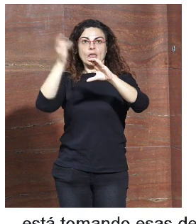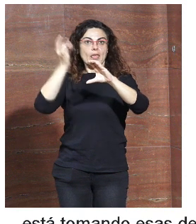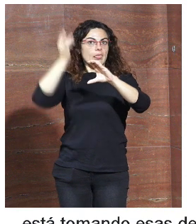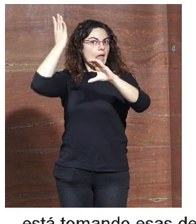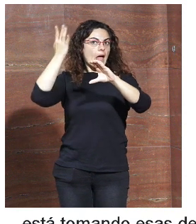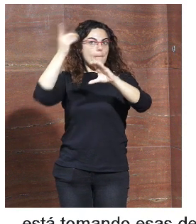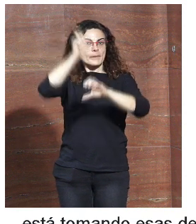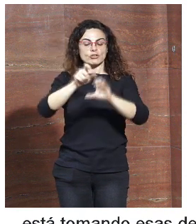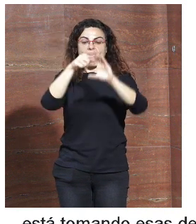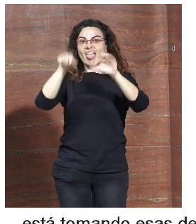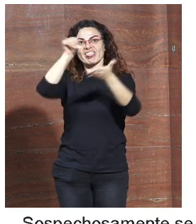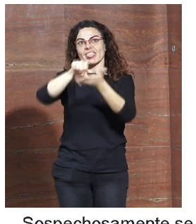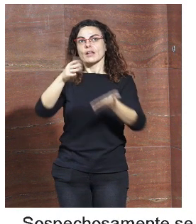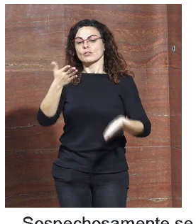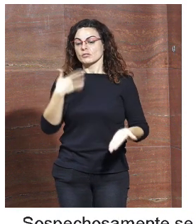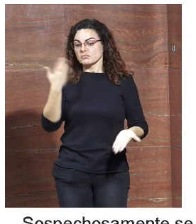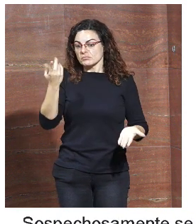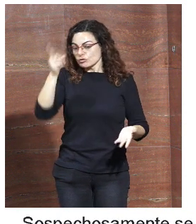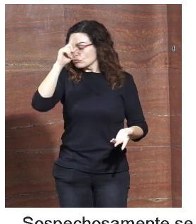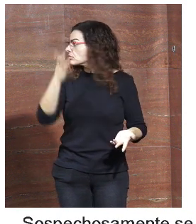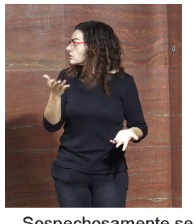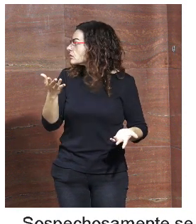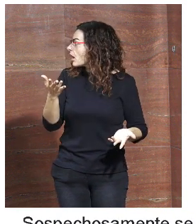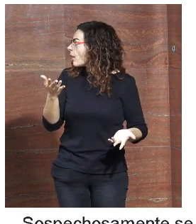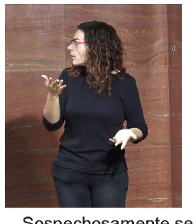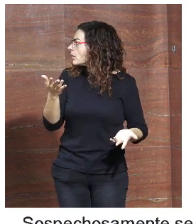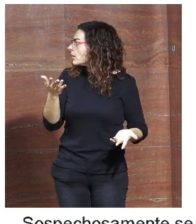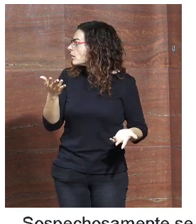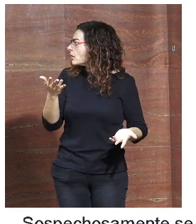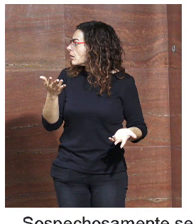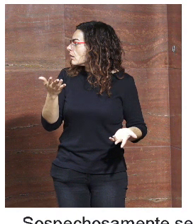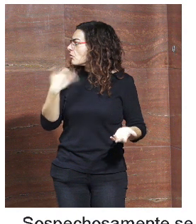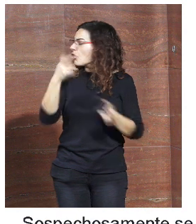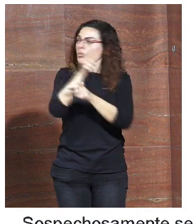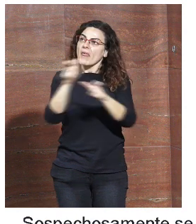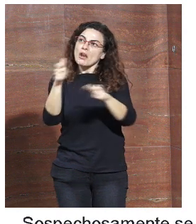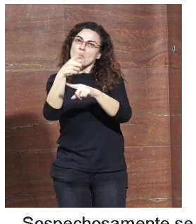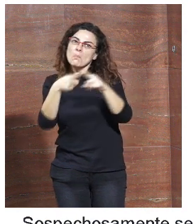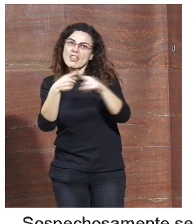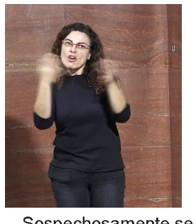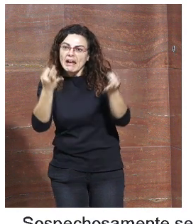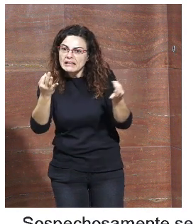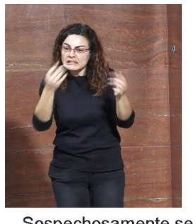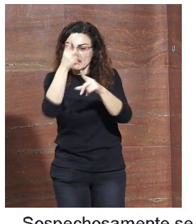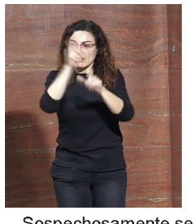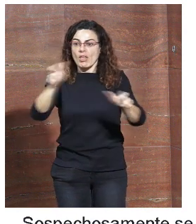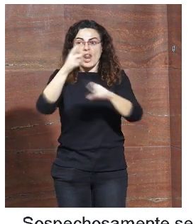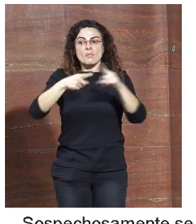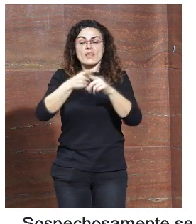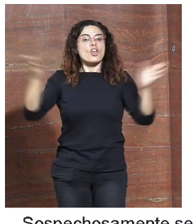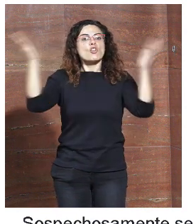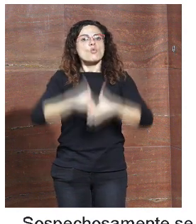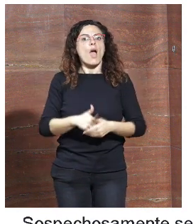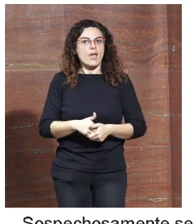qué debe ser un ciudadano medio. Desde los feminismos se dice, no existe el ciudadano medio. Los feminismos dicen, oye, ¿quién